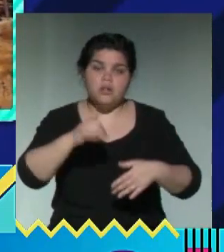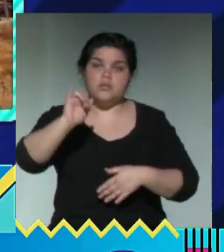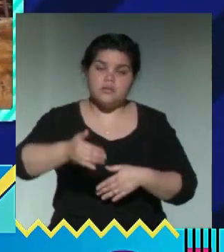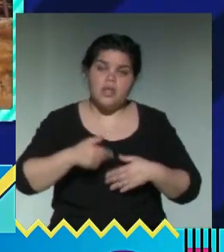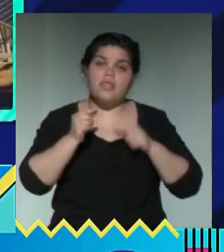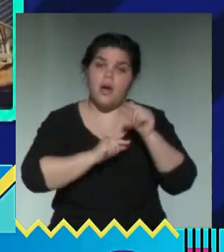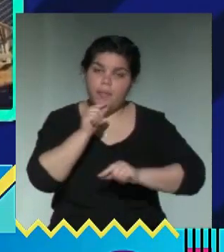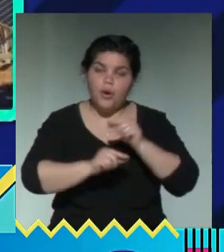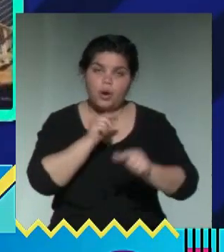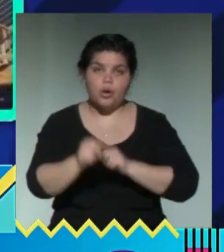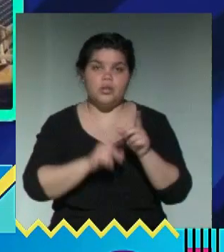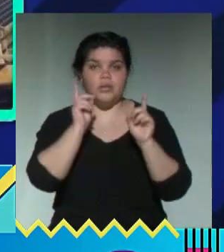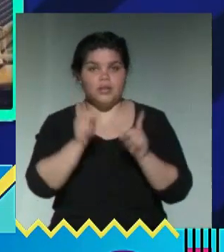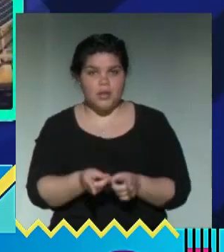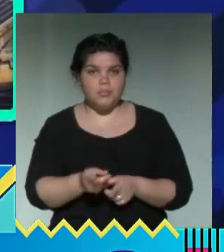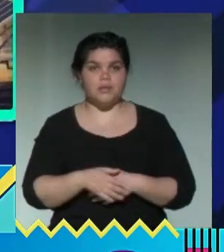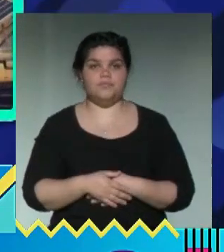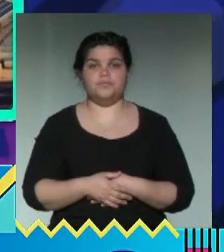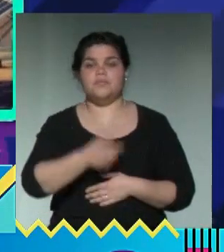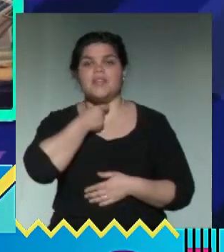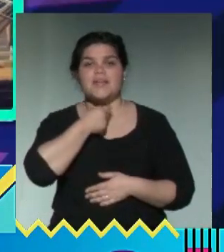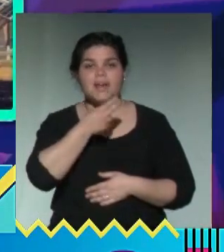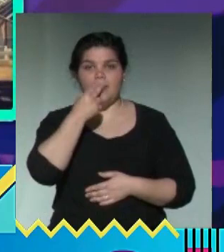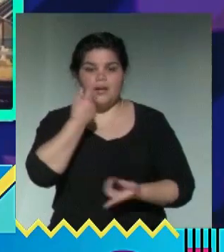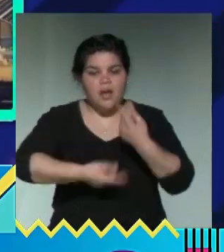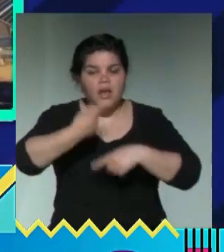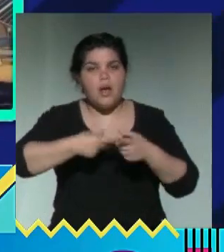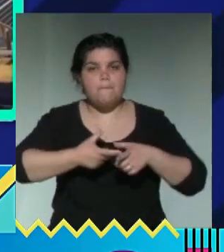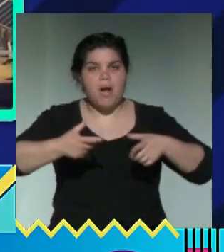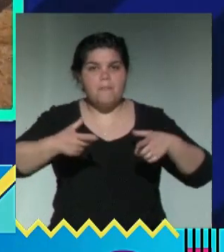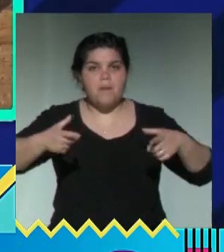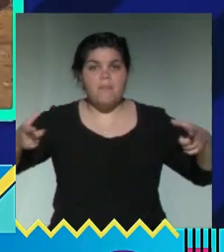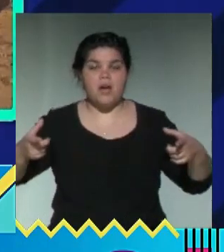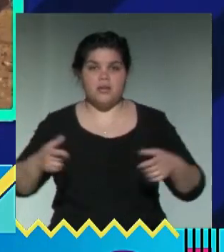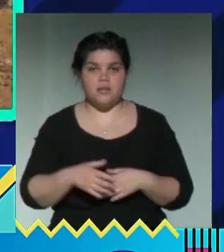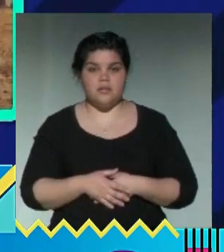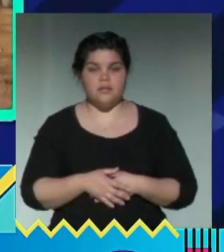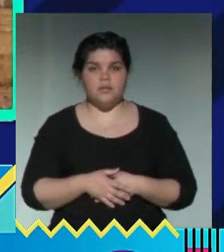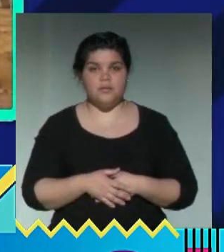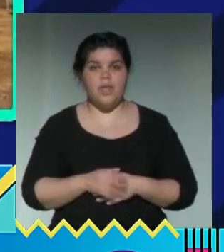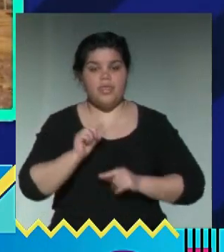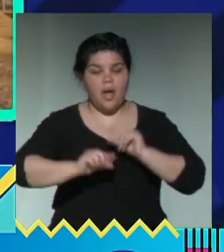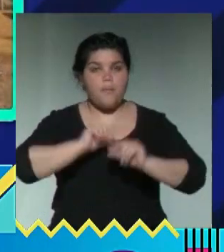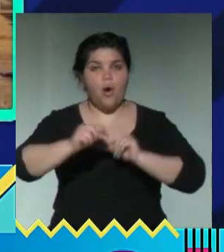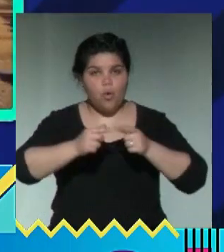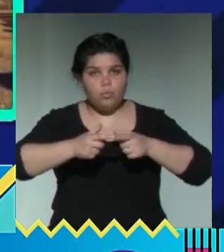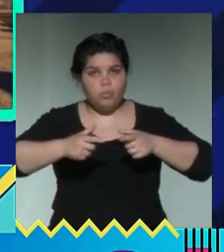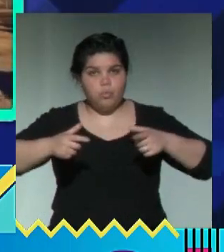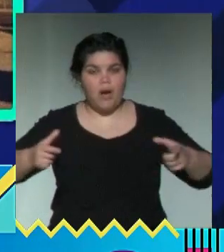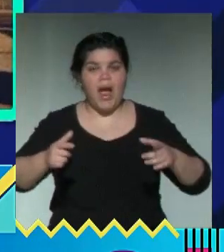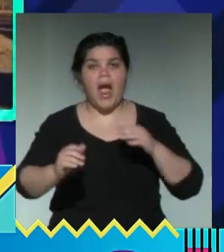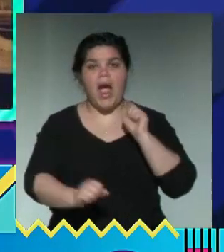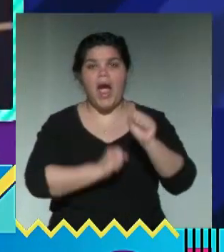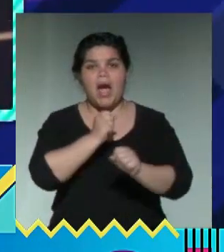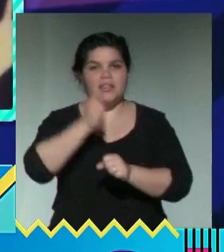tener, aumentar la proporción de renovables en la matriz energética de la provincia sustancialmente hasta llegar arriba de